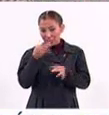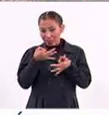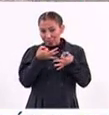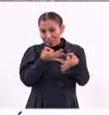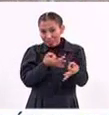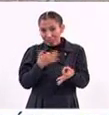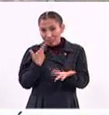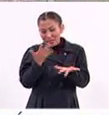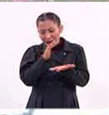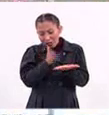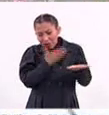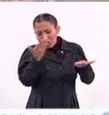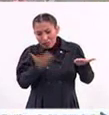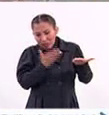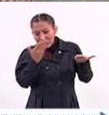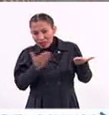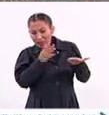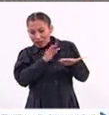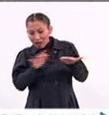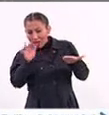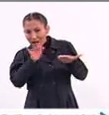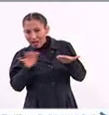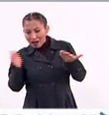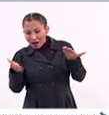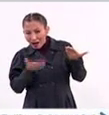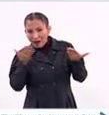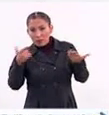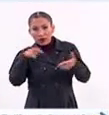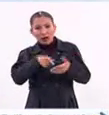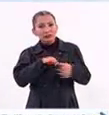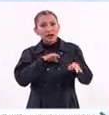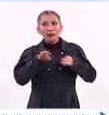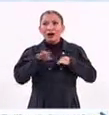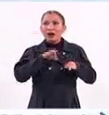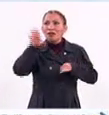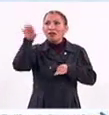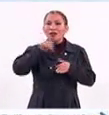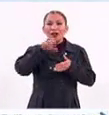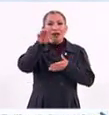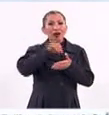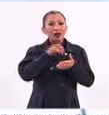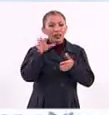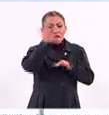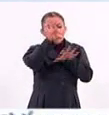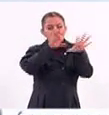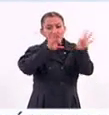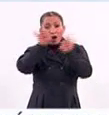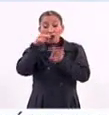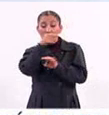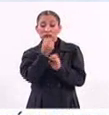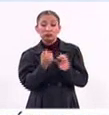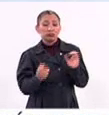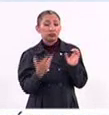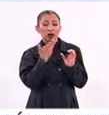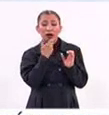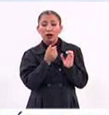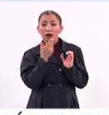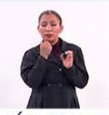mucho pasar las hojas porque es el trabajo, digamos, de selección de uno de los